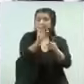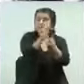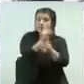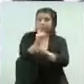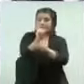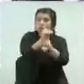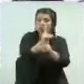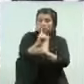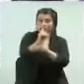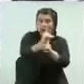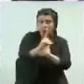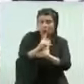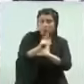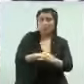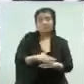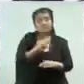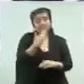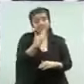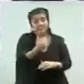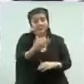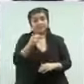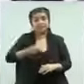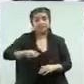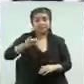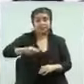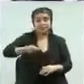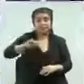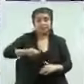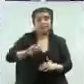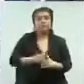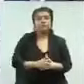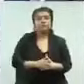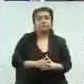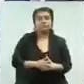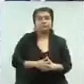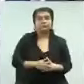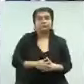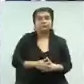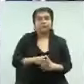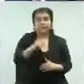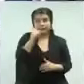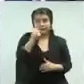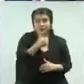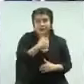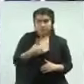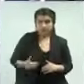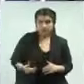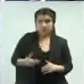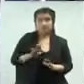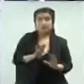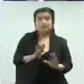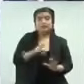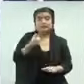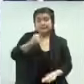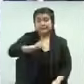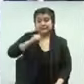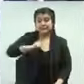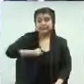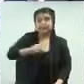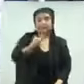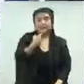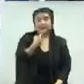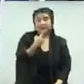diagnóstico. Gracias, diputado. Efectivamente, perdón, señor presidente. Para dar